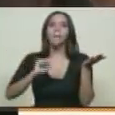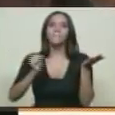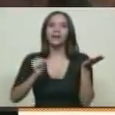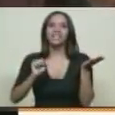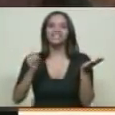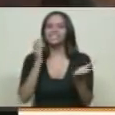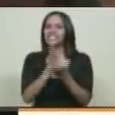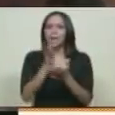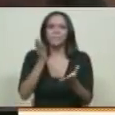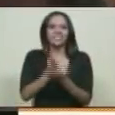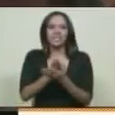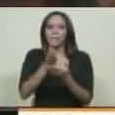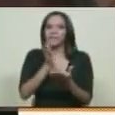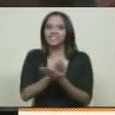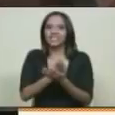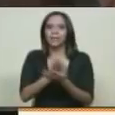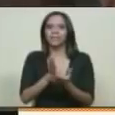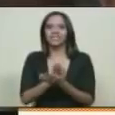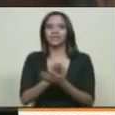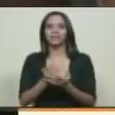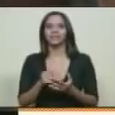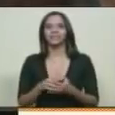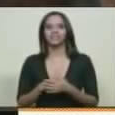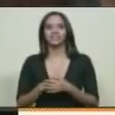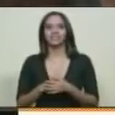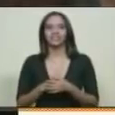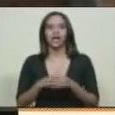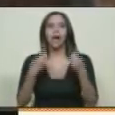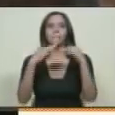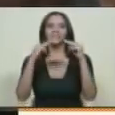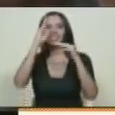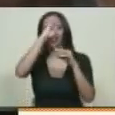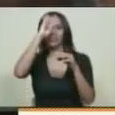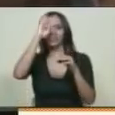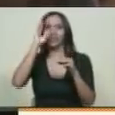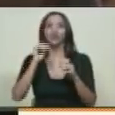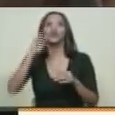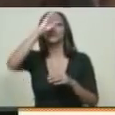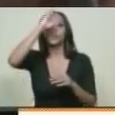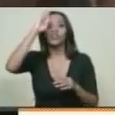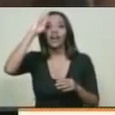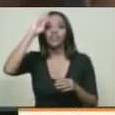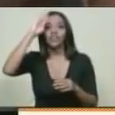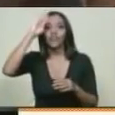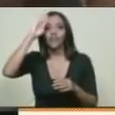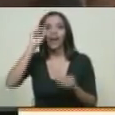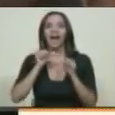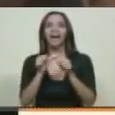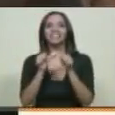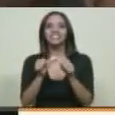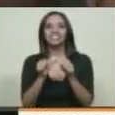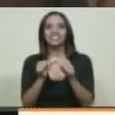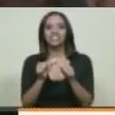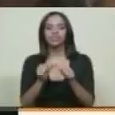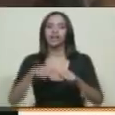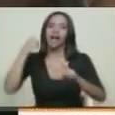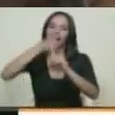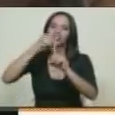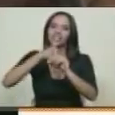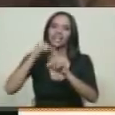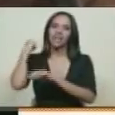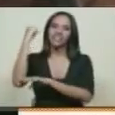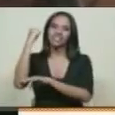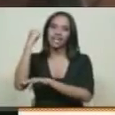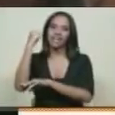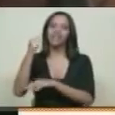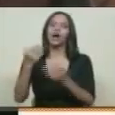siempre. Pues mándalo un mensaje a Diosdado, pues. Diosdado, a seguir, a luchar y a vencer, que